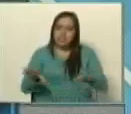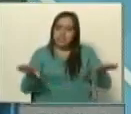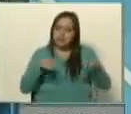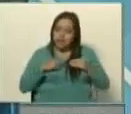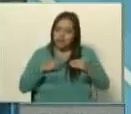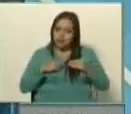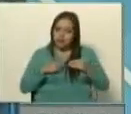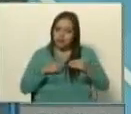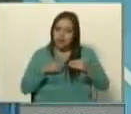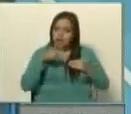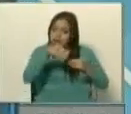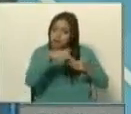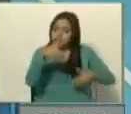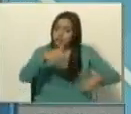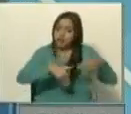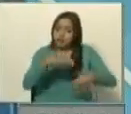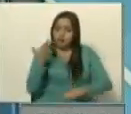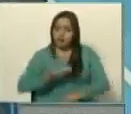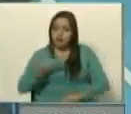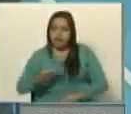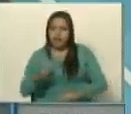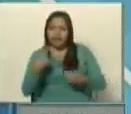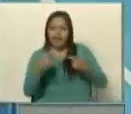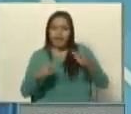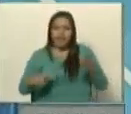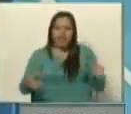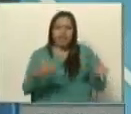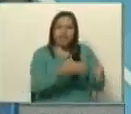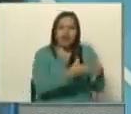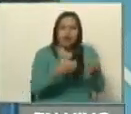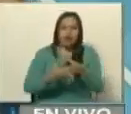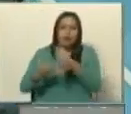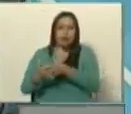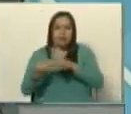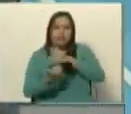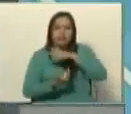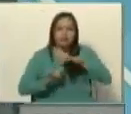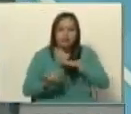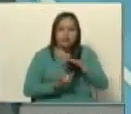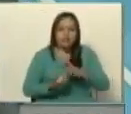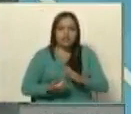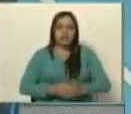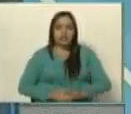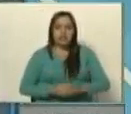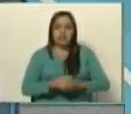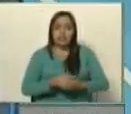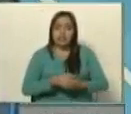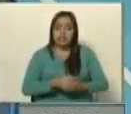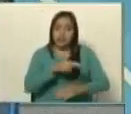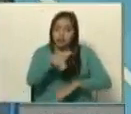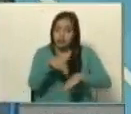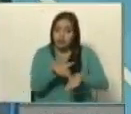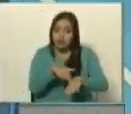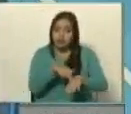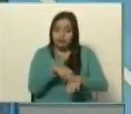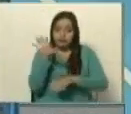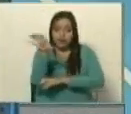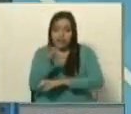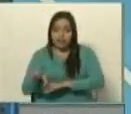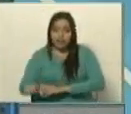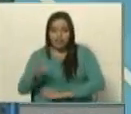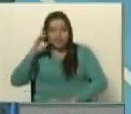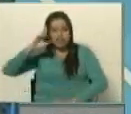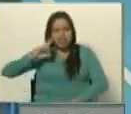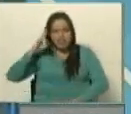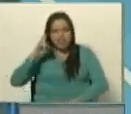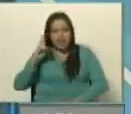esos resultados contundentes desde las instancias multilateralistas que nos hemos dado las naciones, recapaciten y hacia